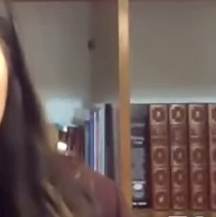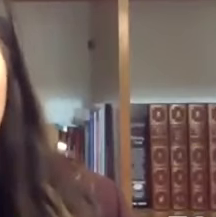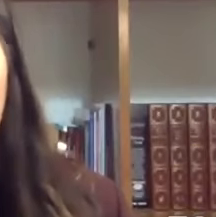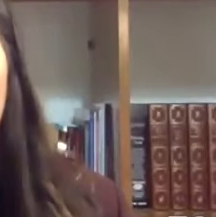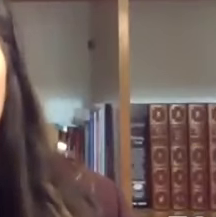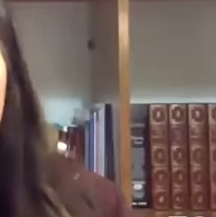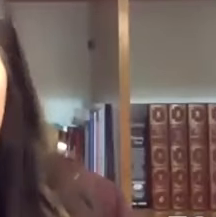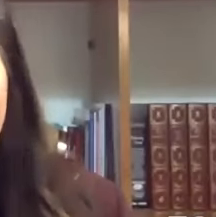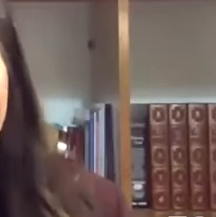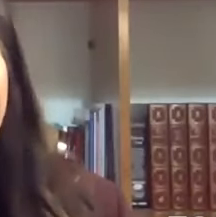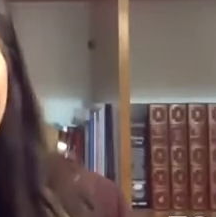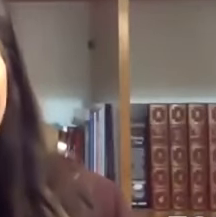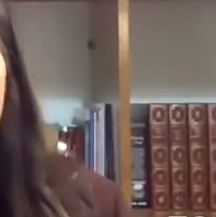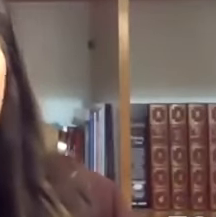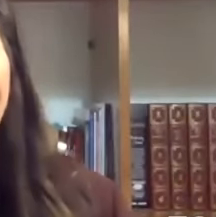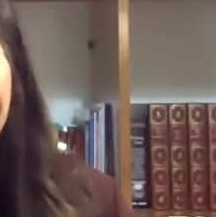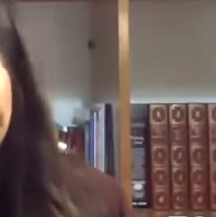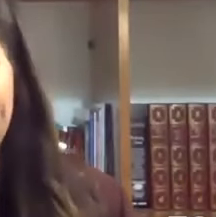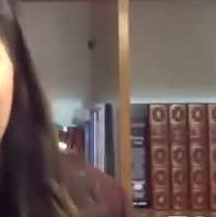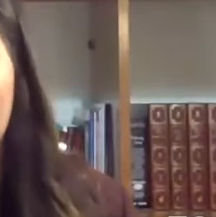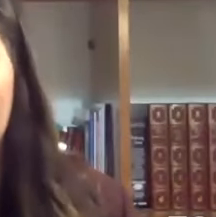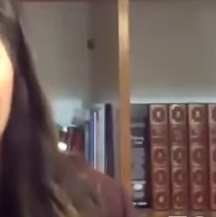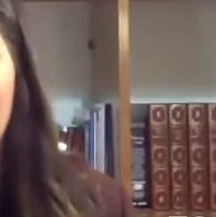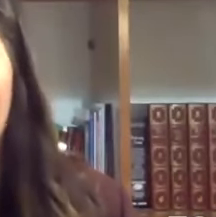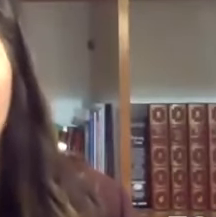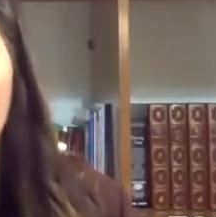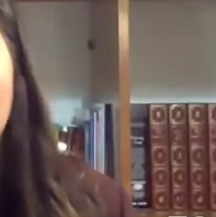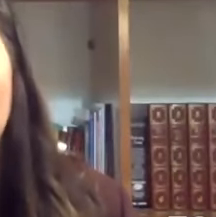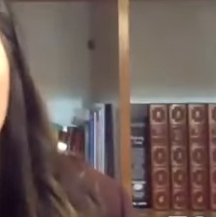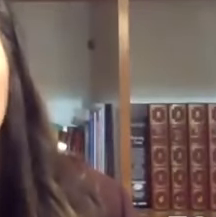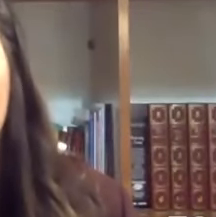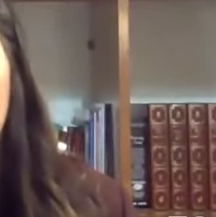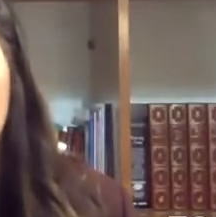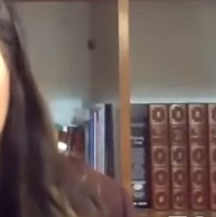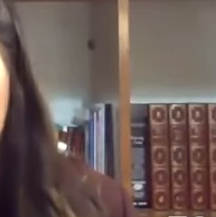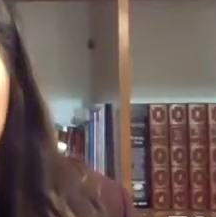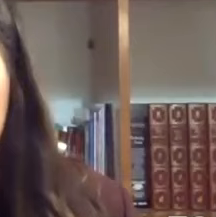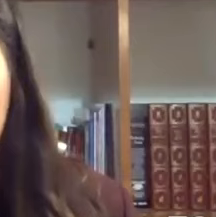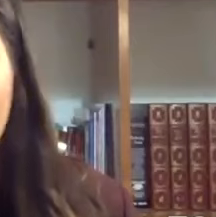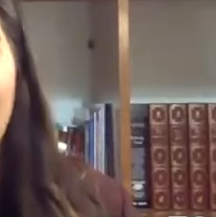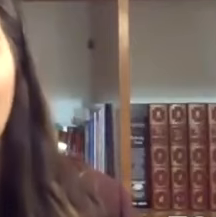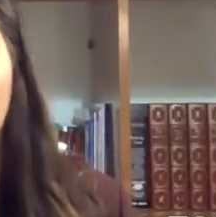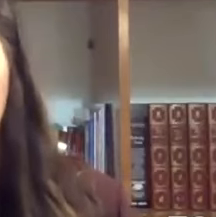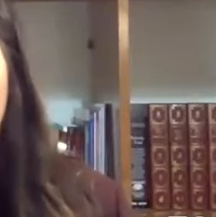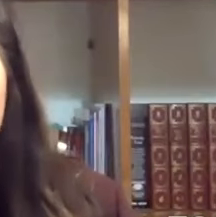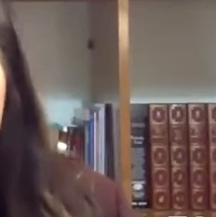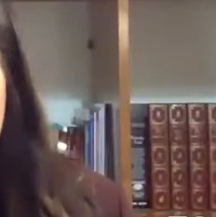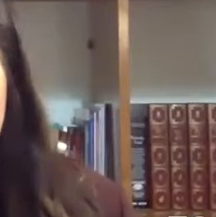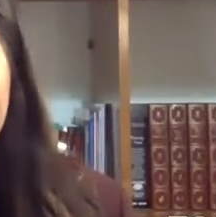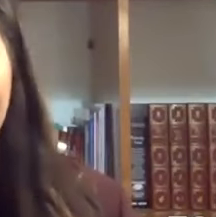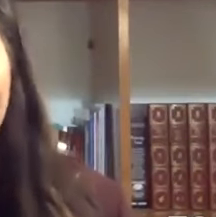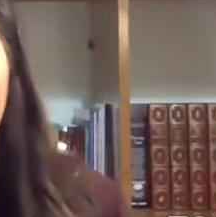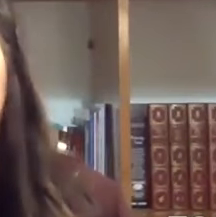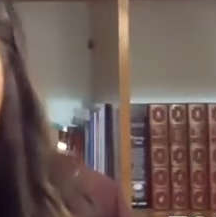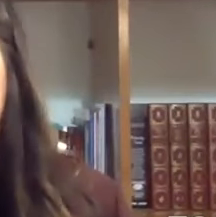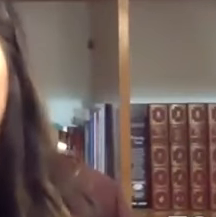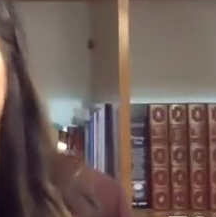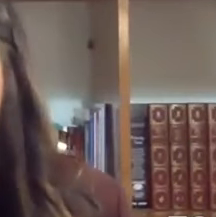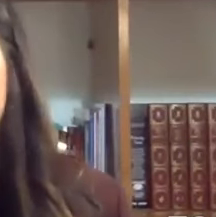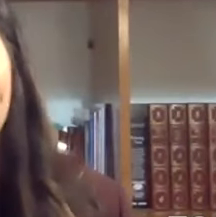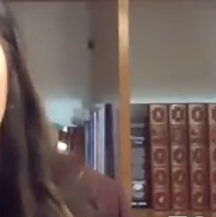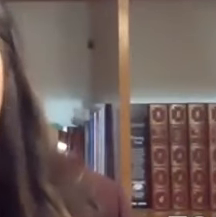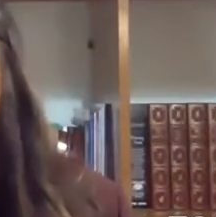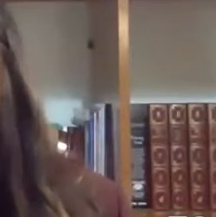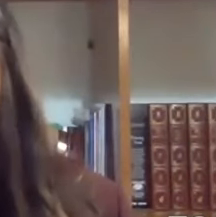ejerció su derecho a la convivencia, es decir, a pesar que ya lo tenía otorgado, nunca convivió con su hija, no acudía a las visitas, vaya, que